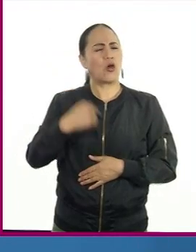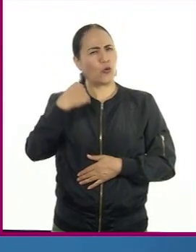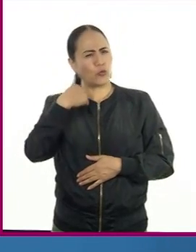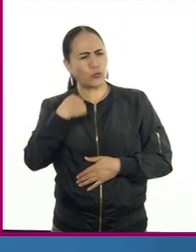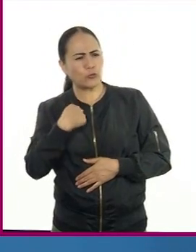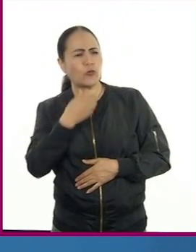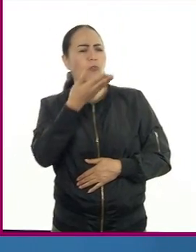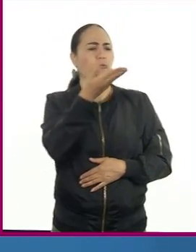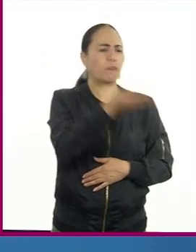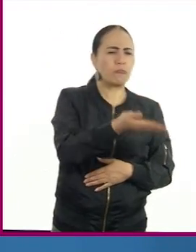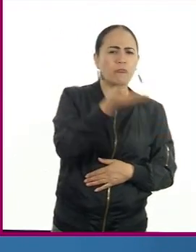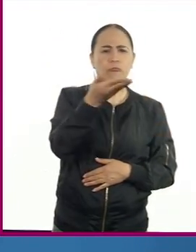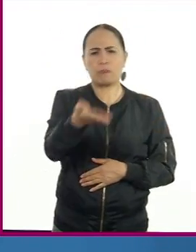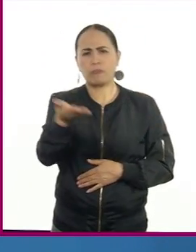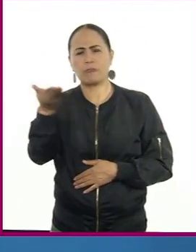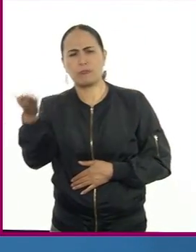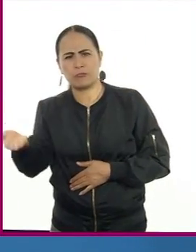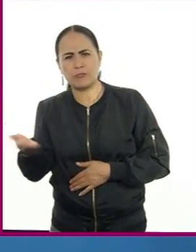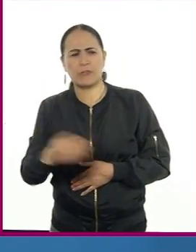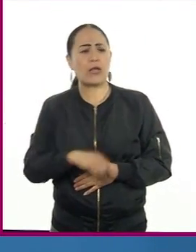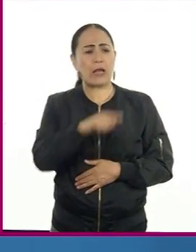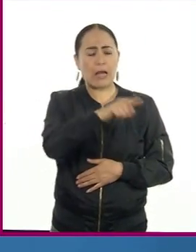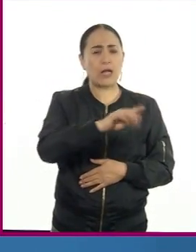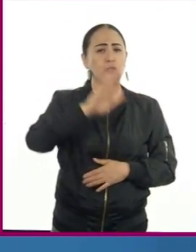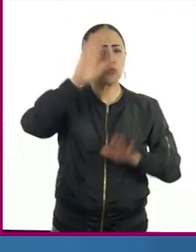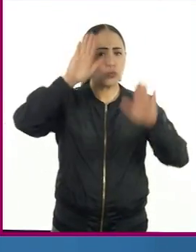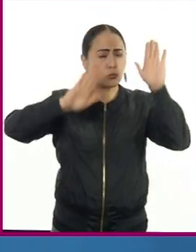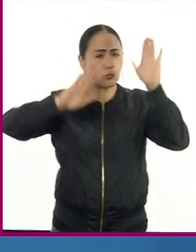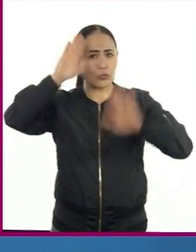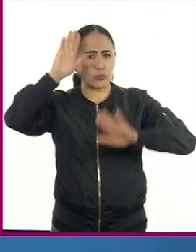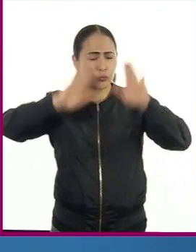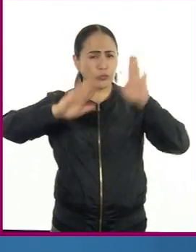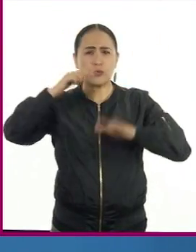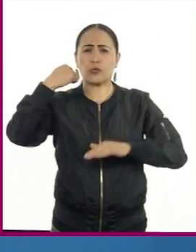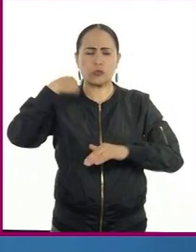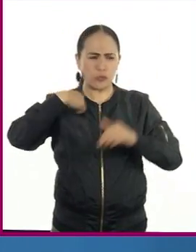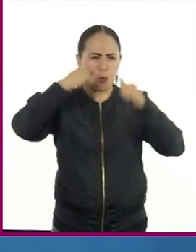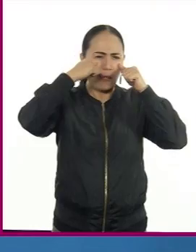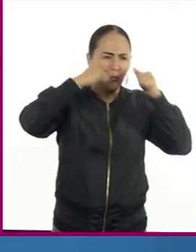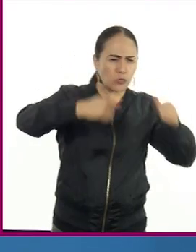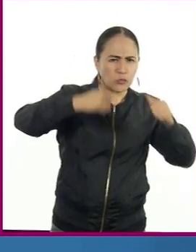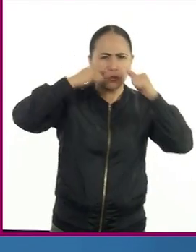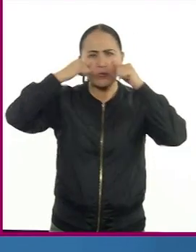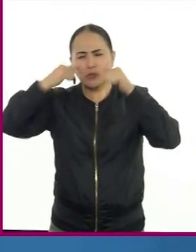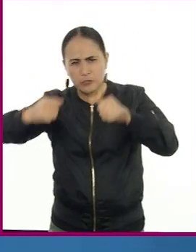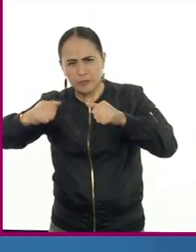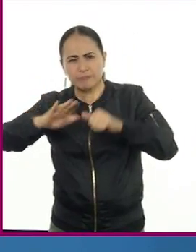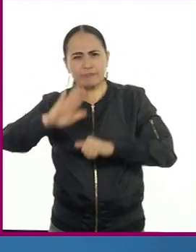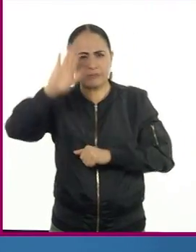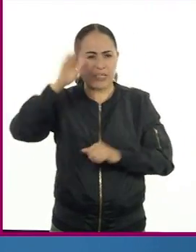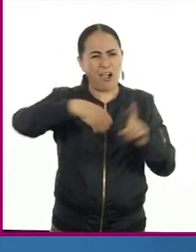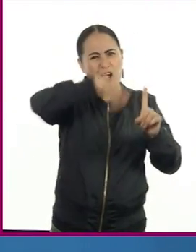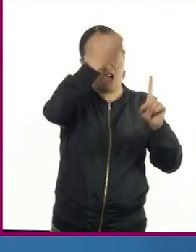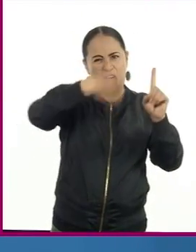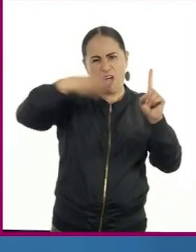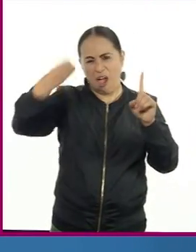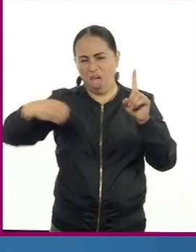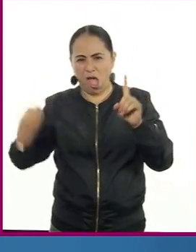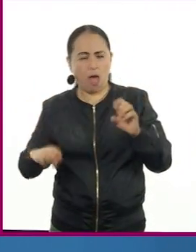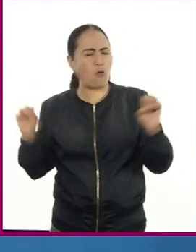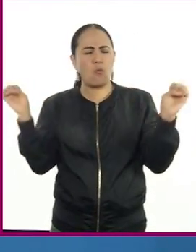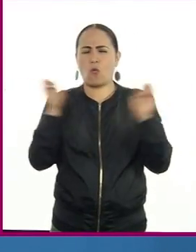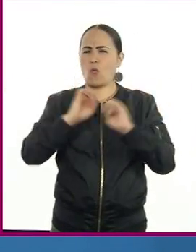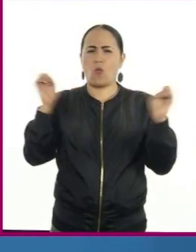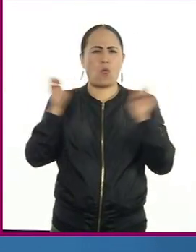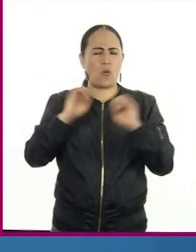dando turnos. Conforme vayan solicitando el uso de la voz y no lo hago en desorden, ya que